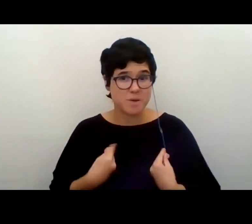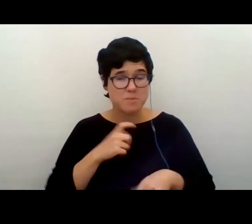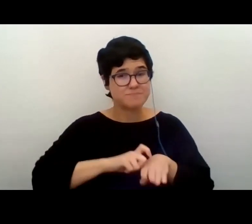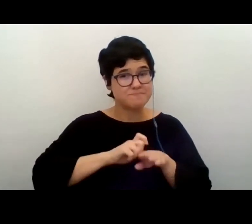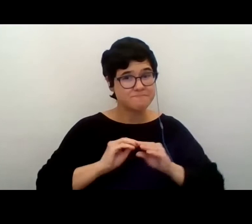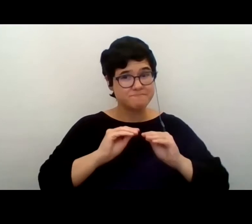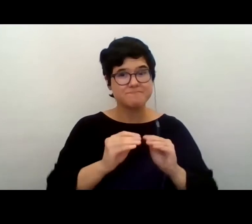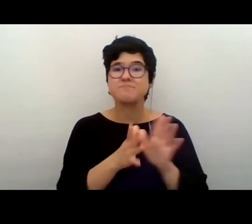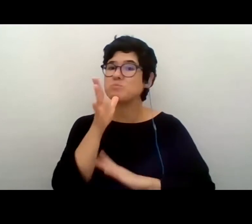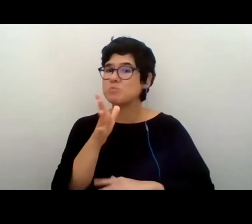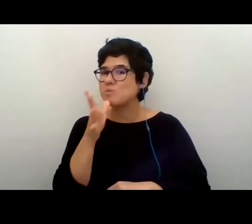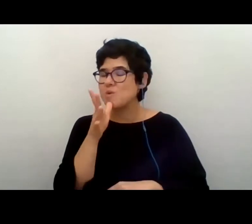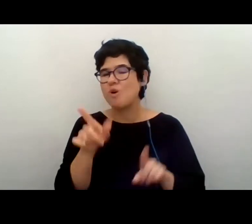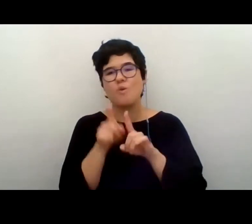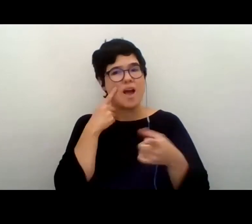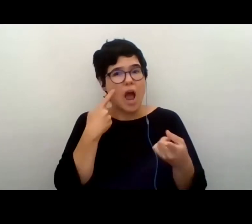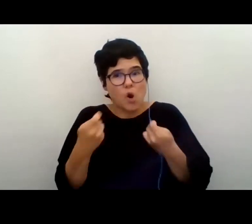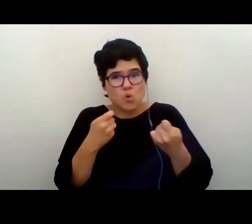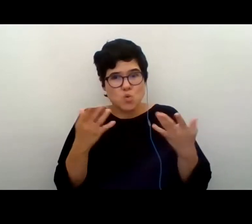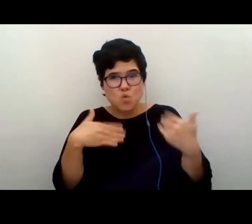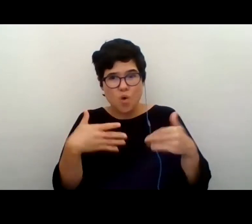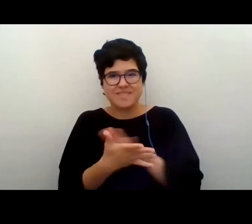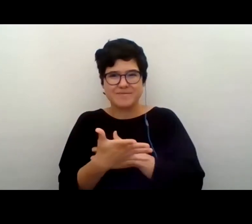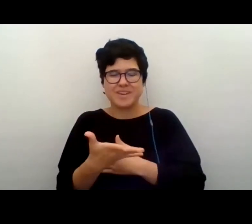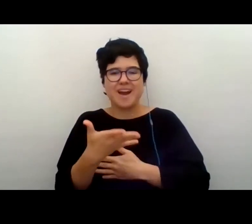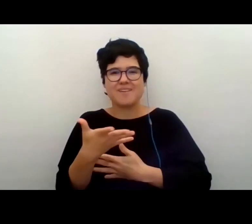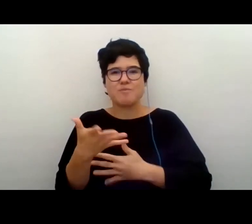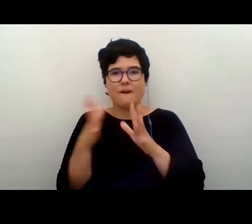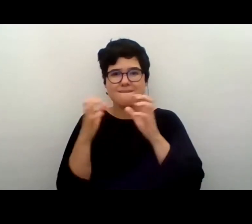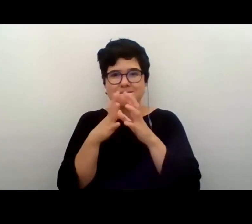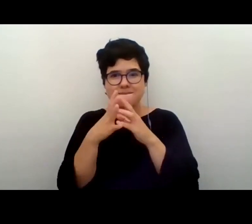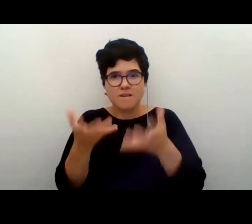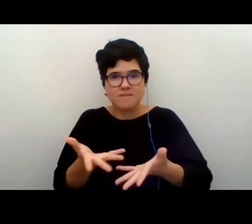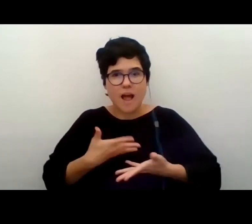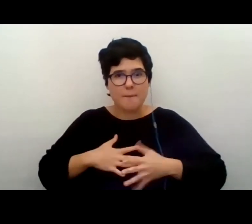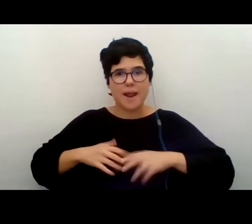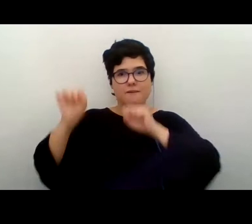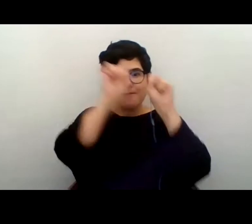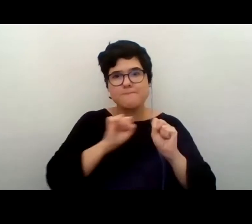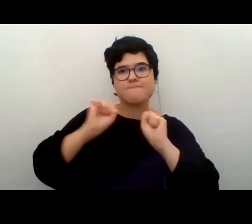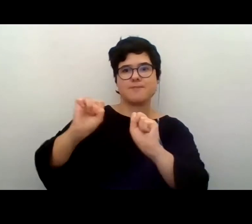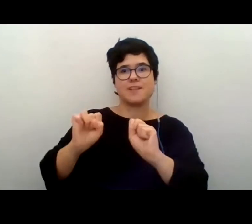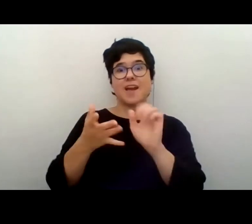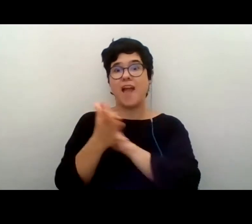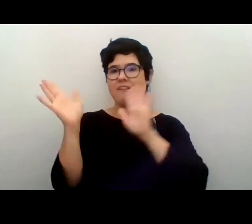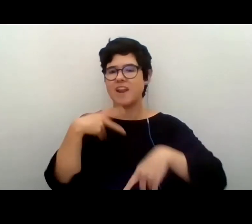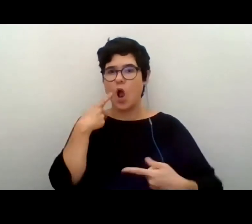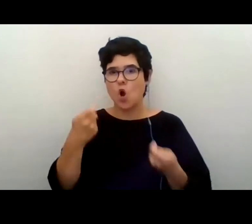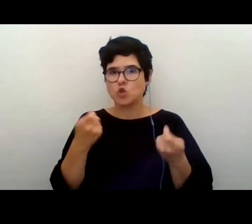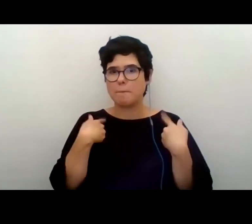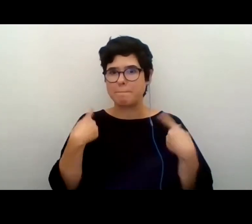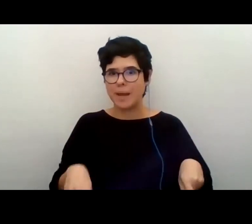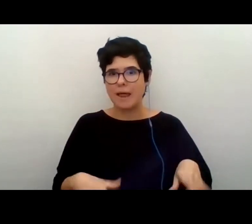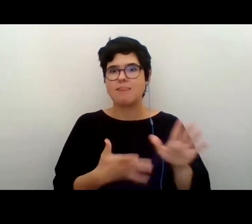el control. Estás moviendo de alguna manera o estimulando de alguna manera la inmunidad y puedes perder el control y que